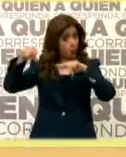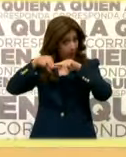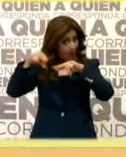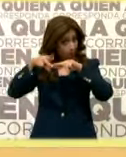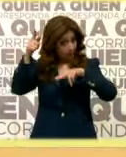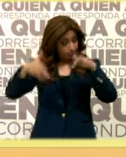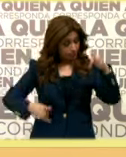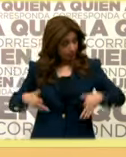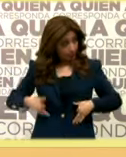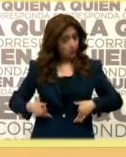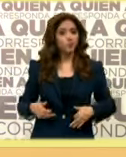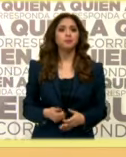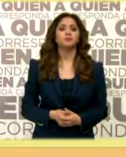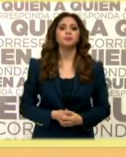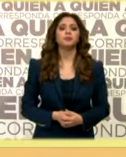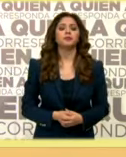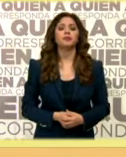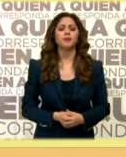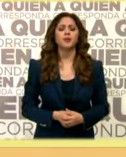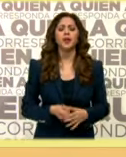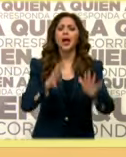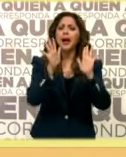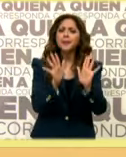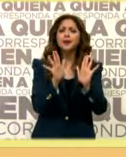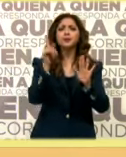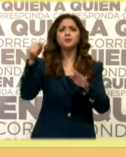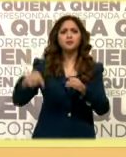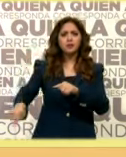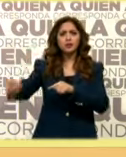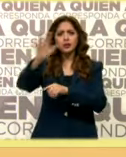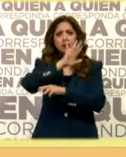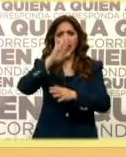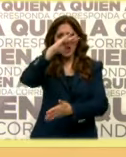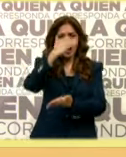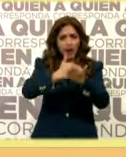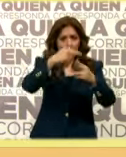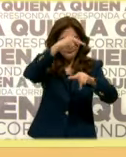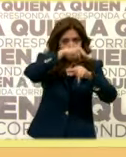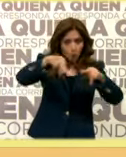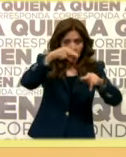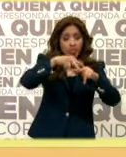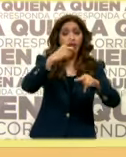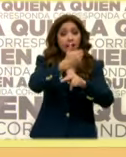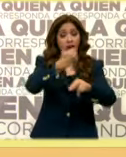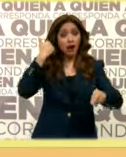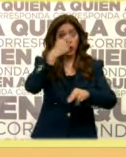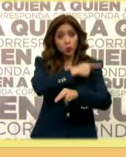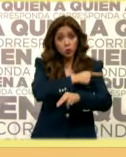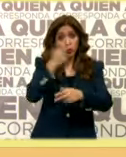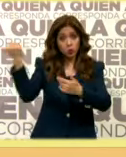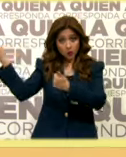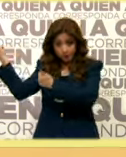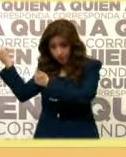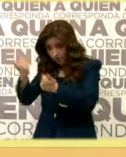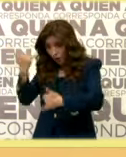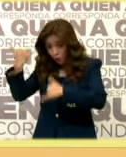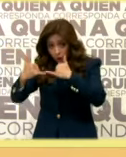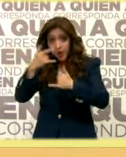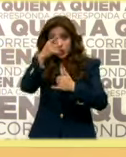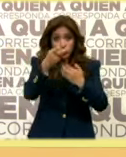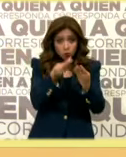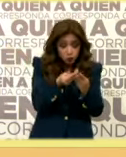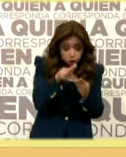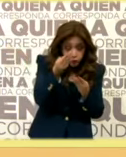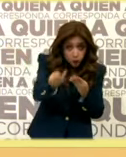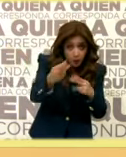así. Entonces, quien llegue ahora, hasta que se acaben los 25 pases dobles, y traiga juguetes, tú le entregas los pases dobles. Así es. Y